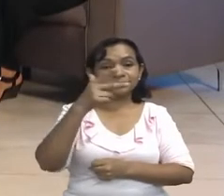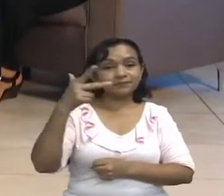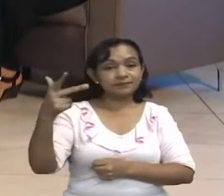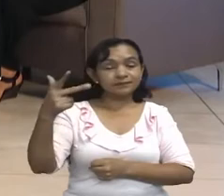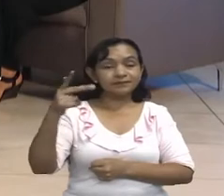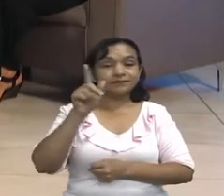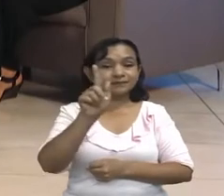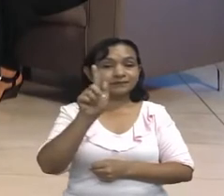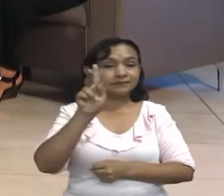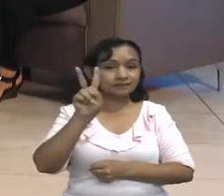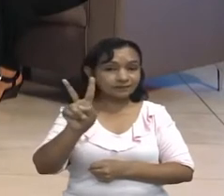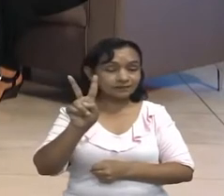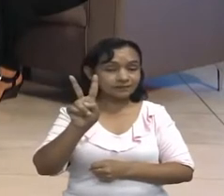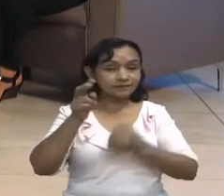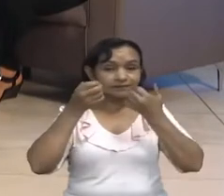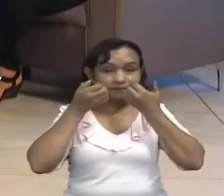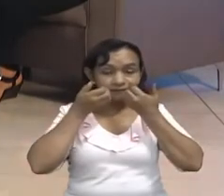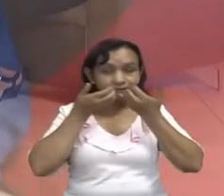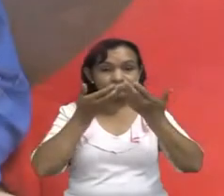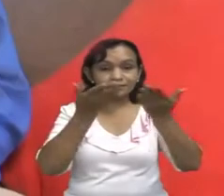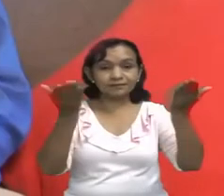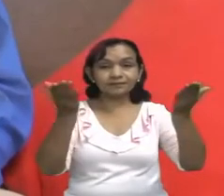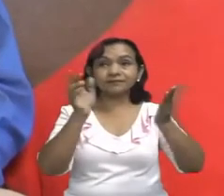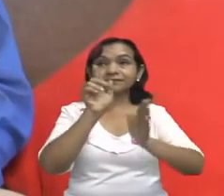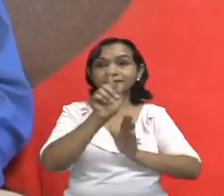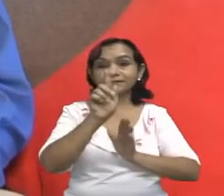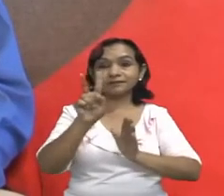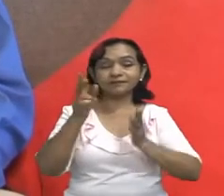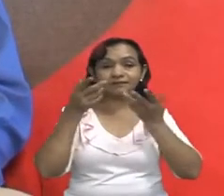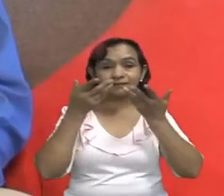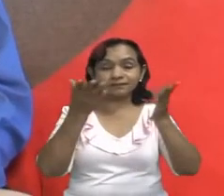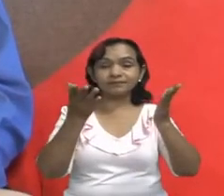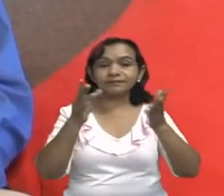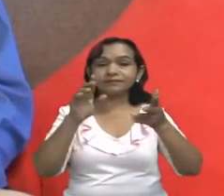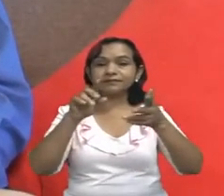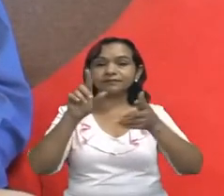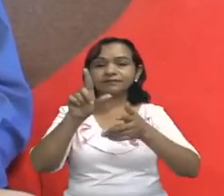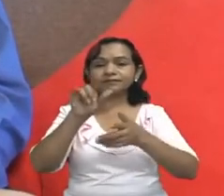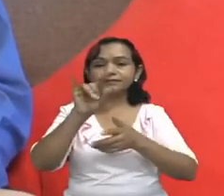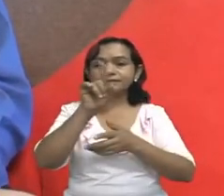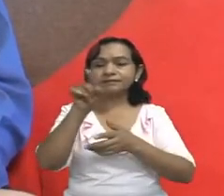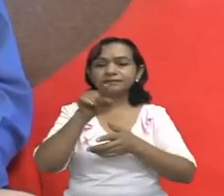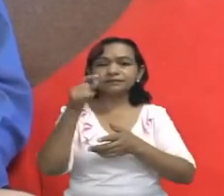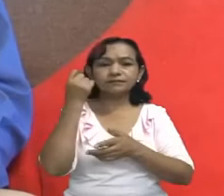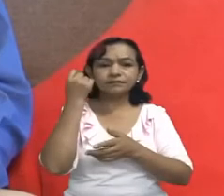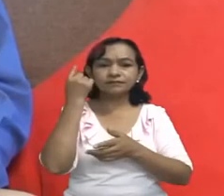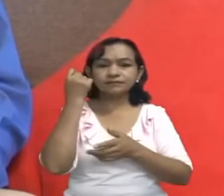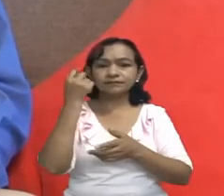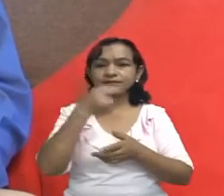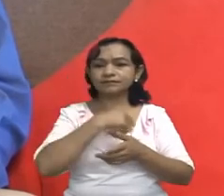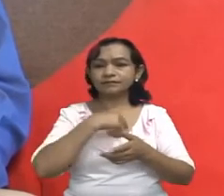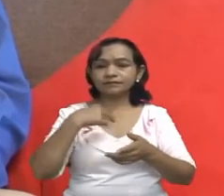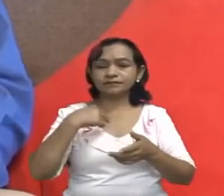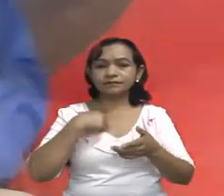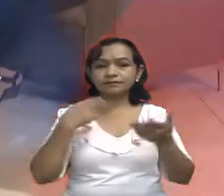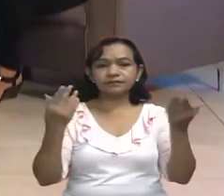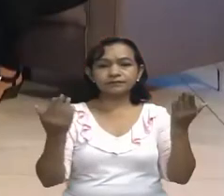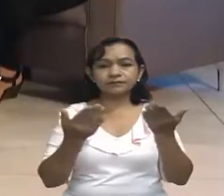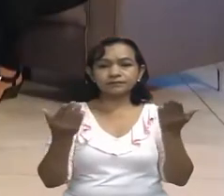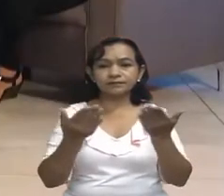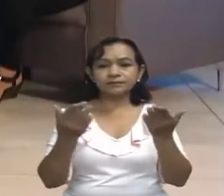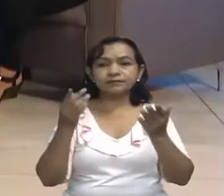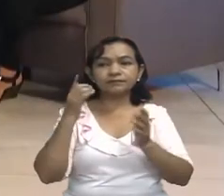de divulgación e información, un medio de comunicación. Liz, a partir de ese entendimiento, conocer tus perspectivas y dentro